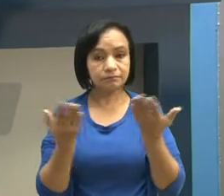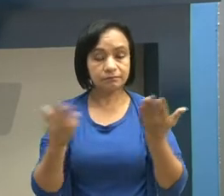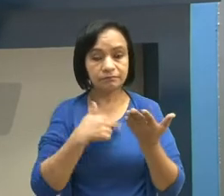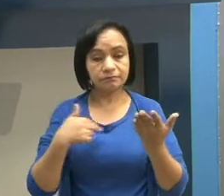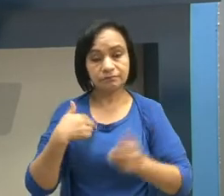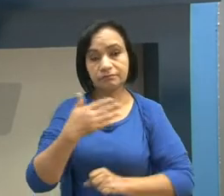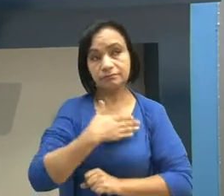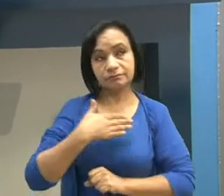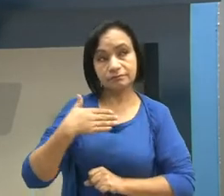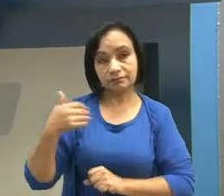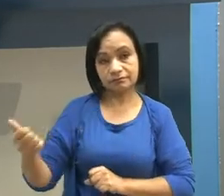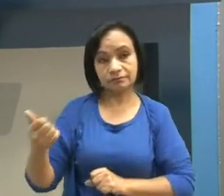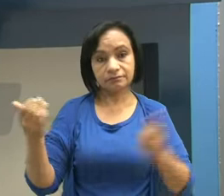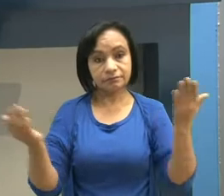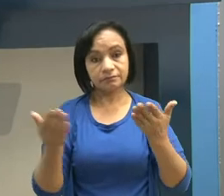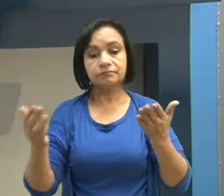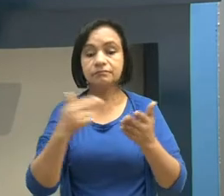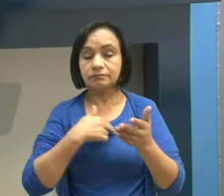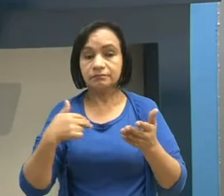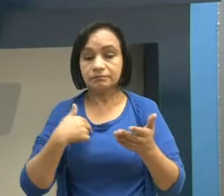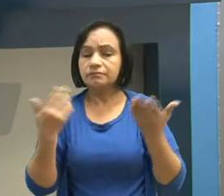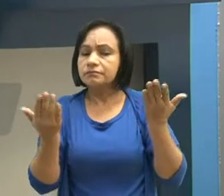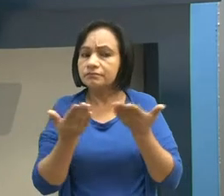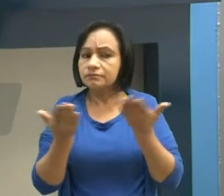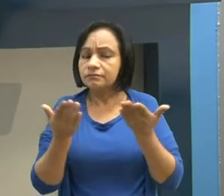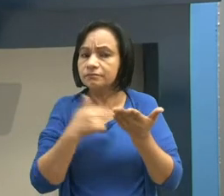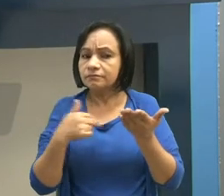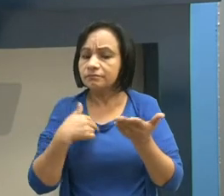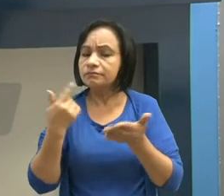mejor, cómo lo debemos hacer, cosas que pueden